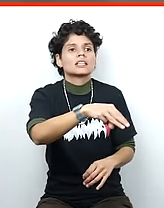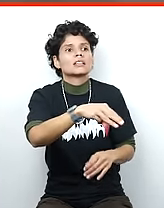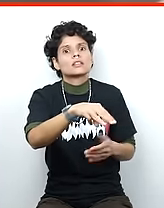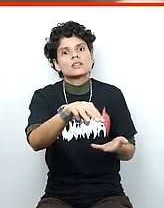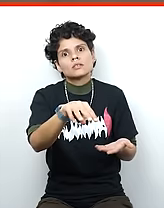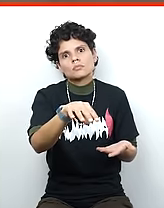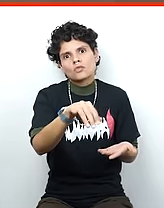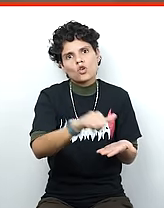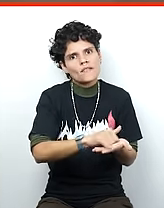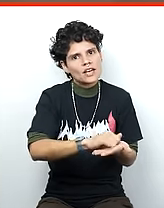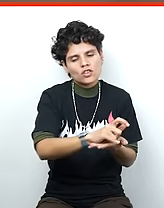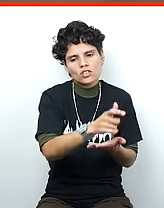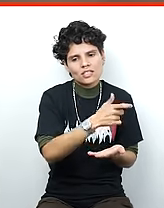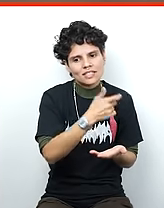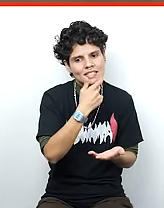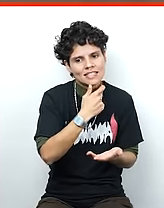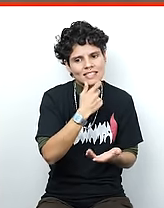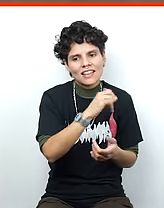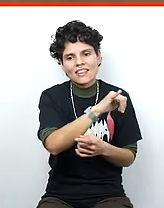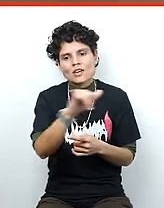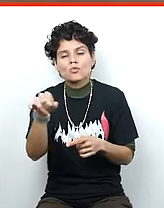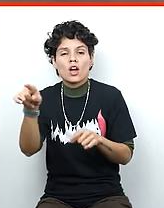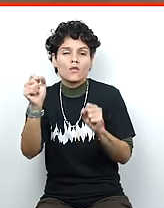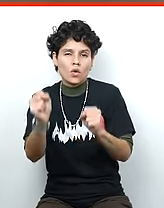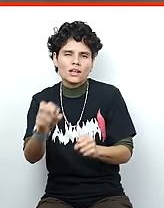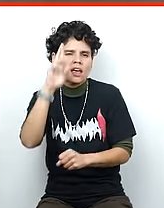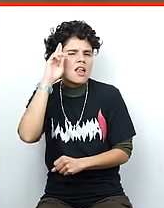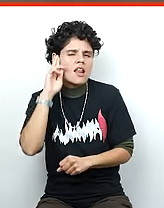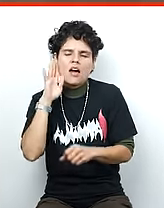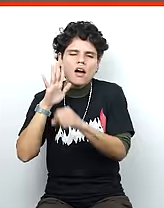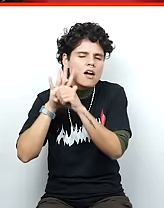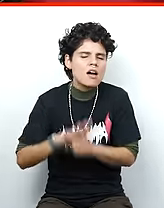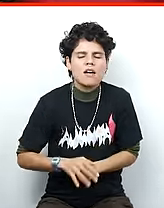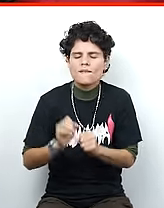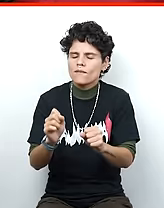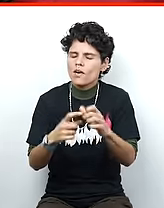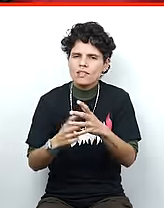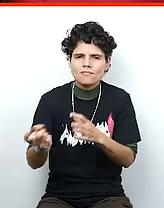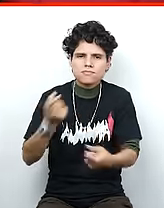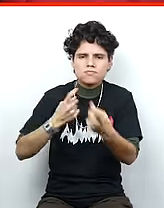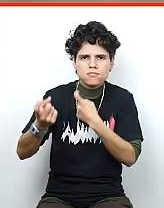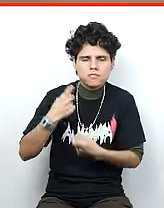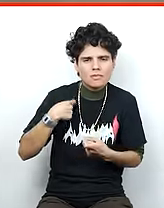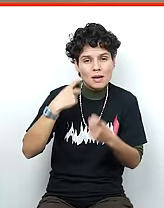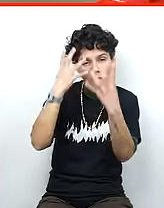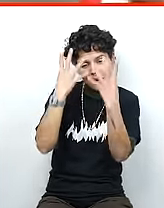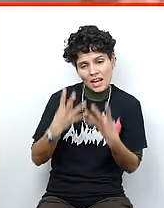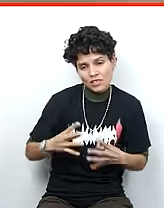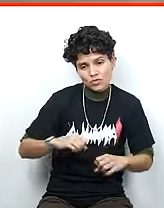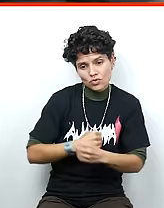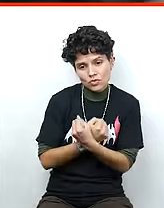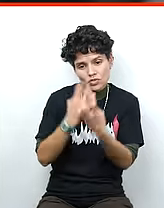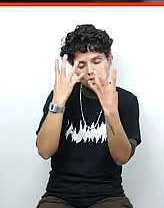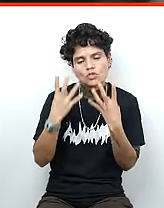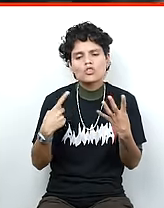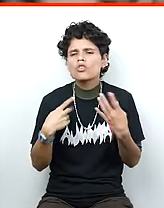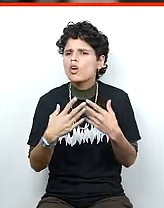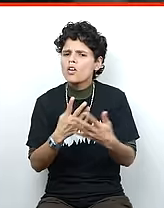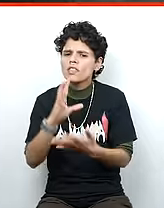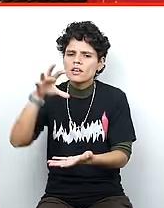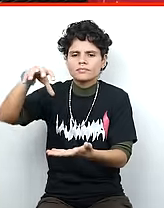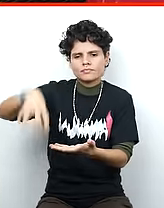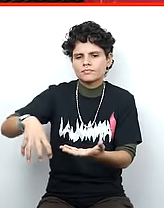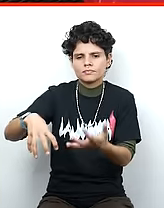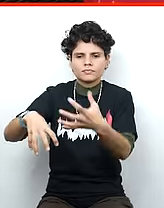inglés y después español. Y ya cuando estaba preso, ya ahí el racismo es brígido, hermano. Racismo brígido y la. ¿Dónde estuviste preso? ¿En qué parte? En Morris